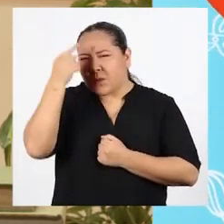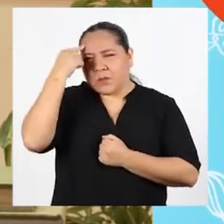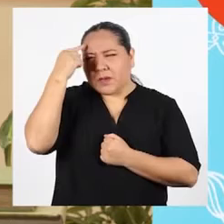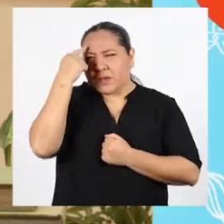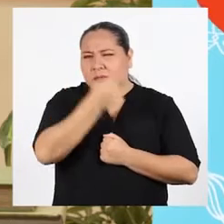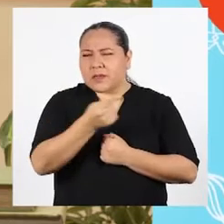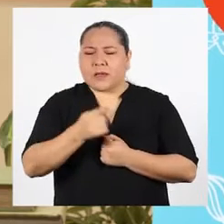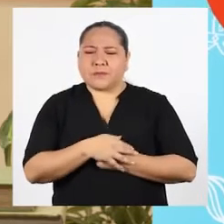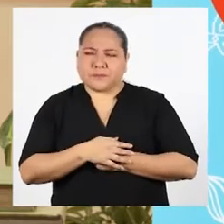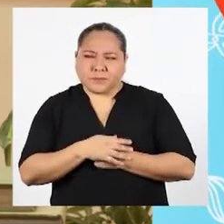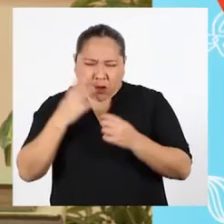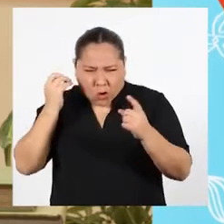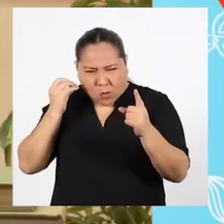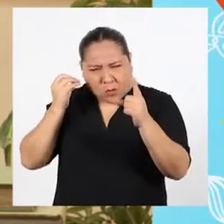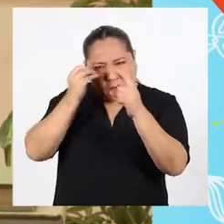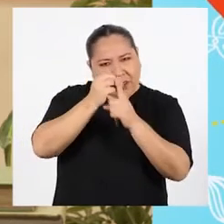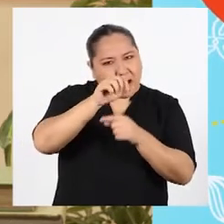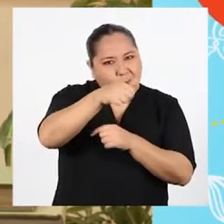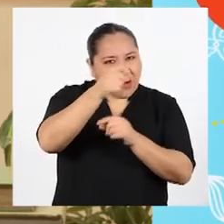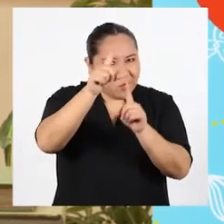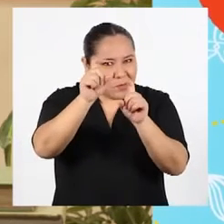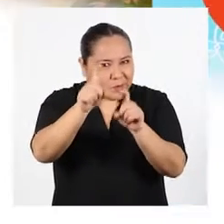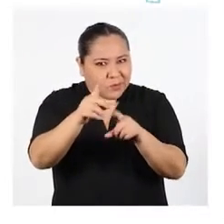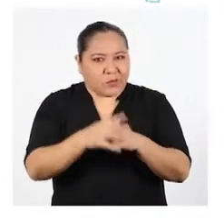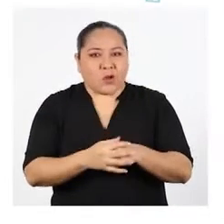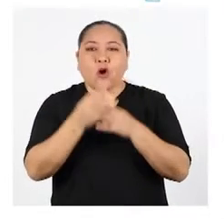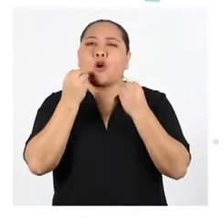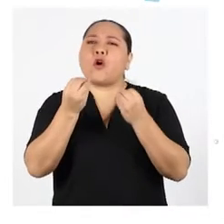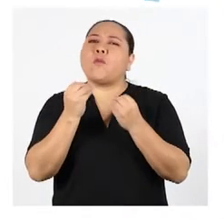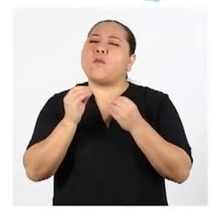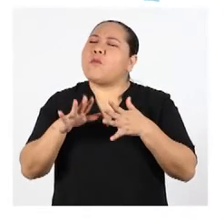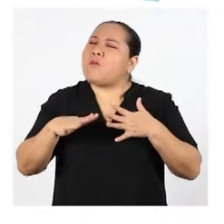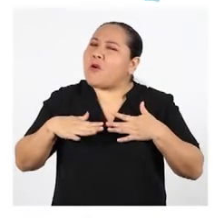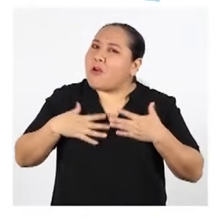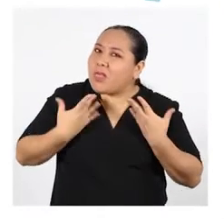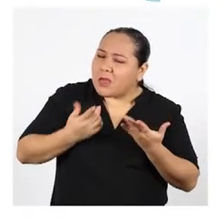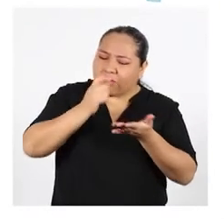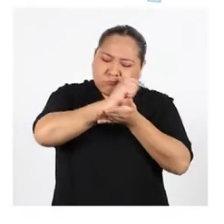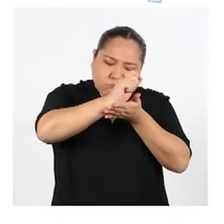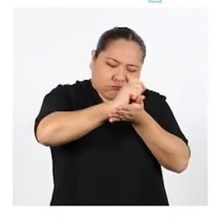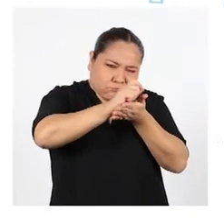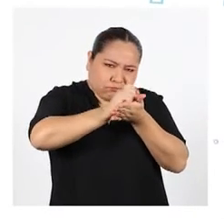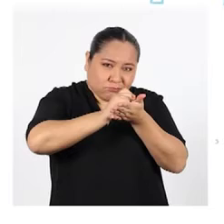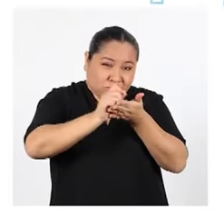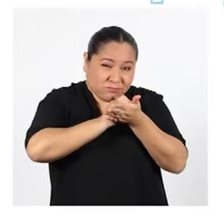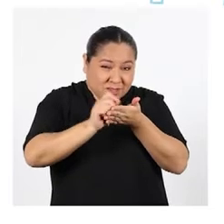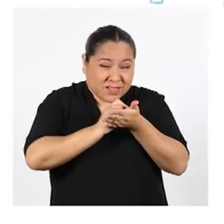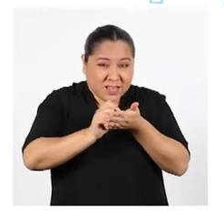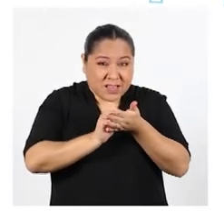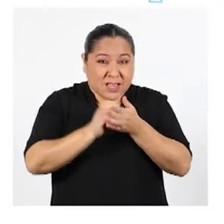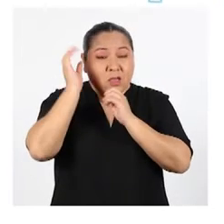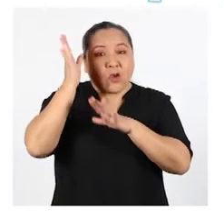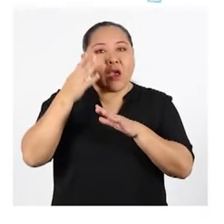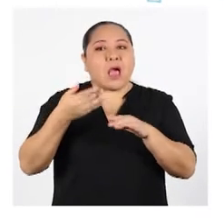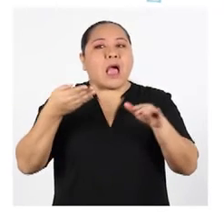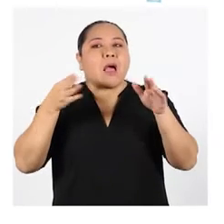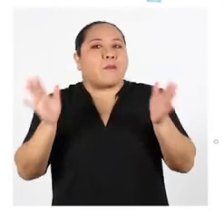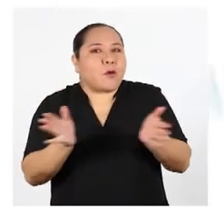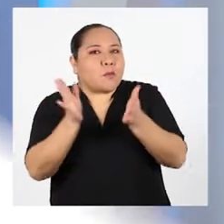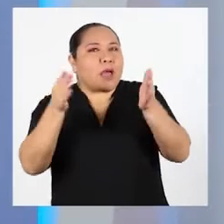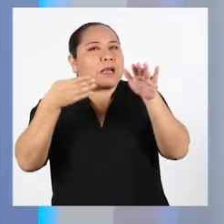parece si nos planteamos como reto la siguiente pregunta? ¿Cómo podemos escribir un discurso para promover el acceso a agua